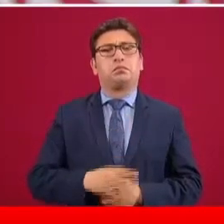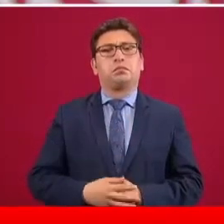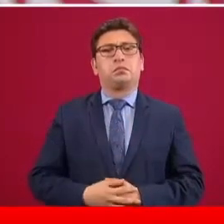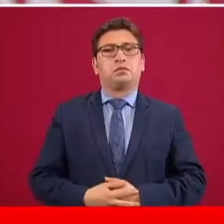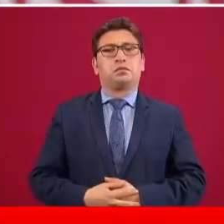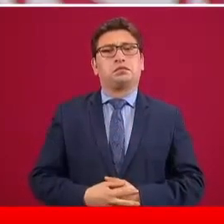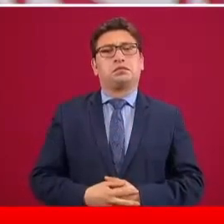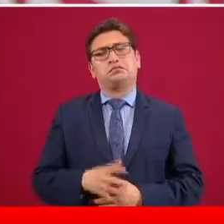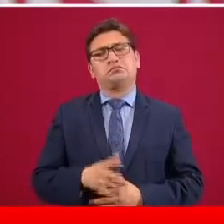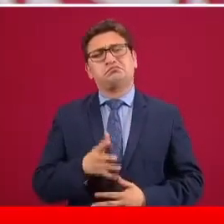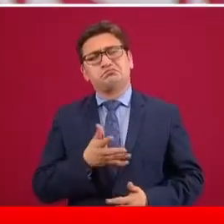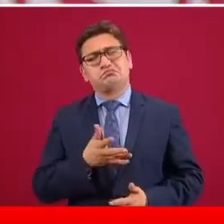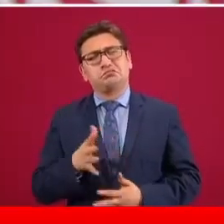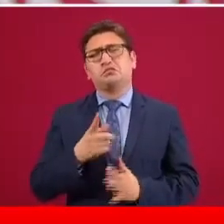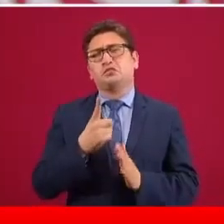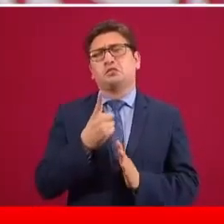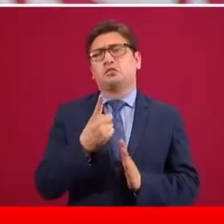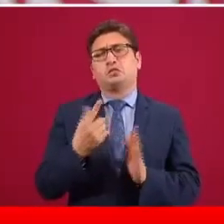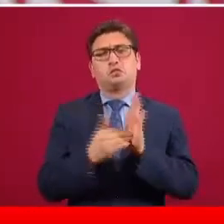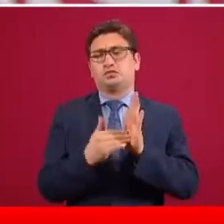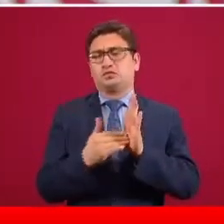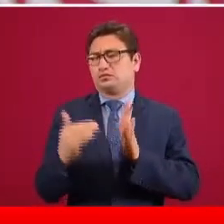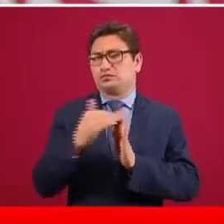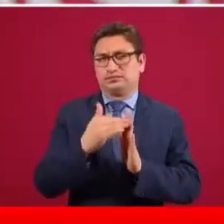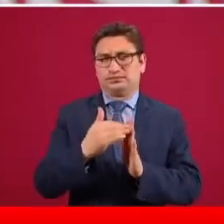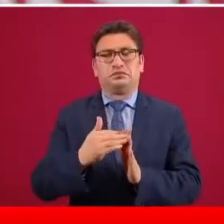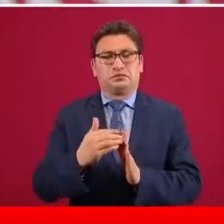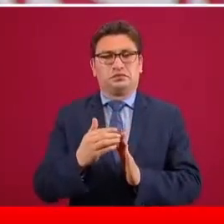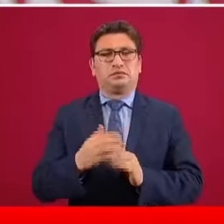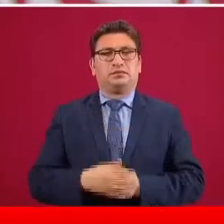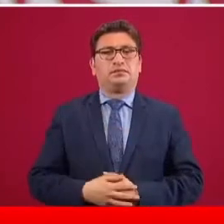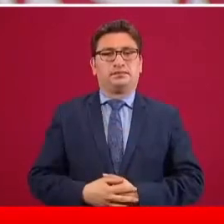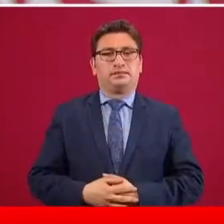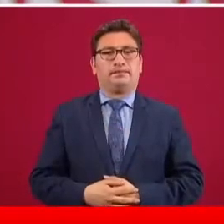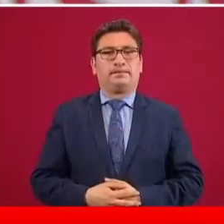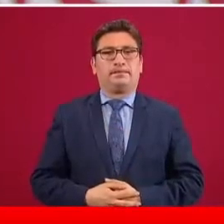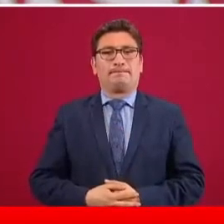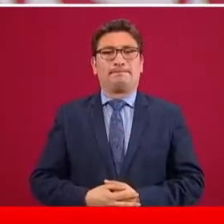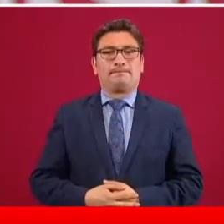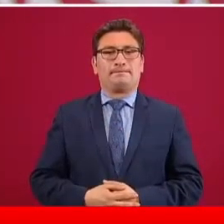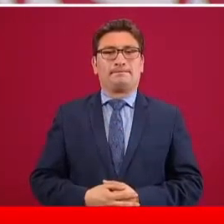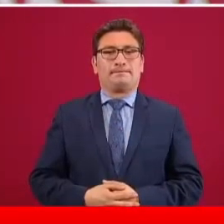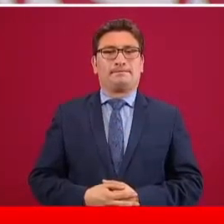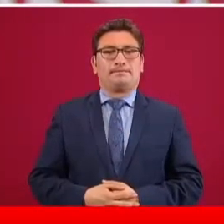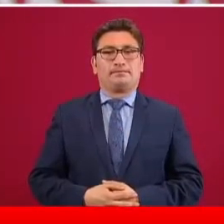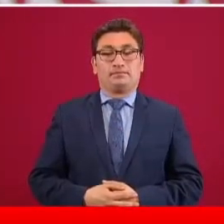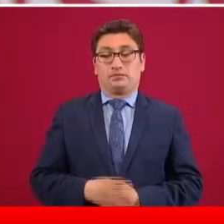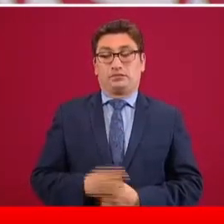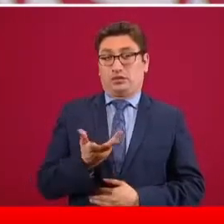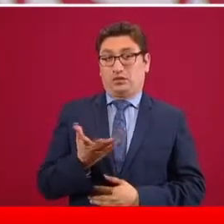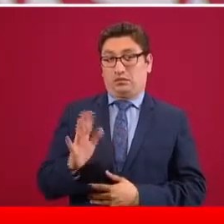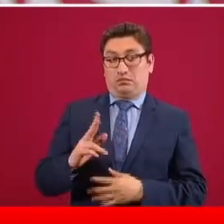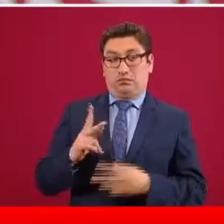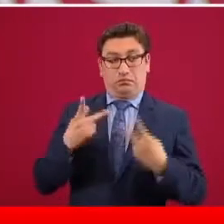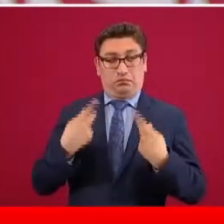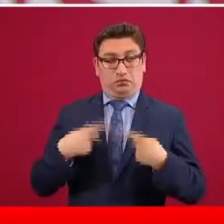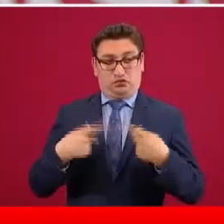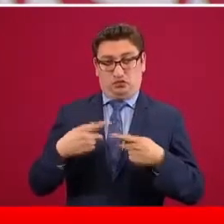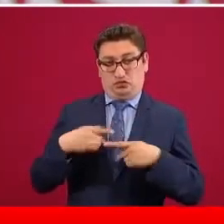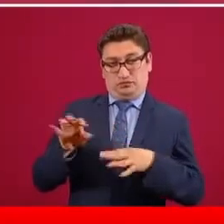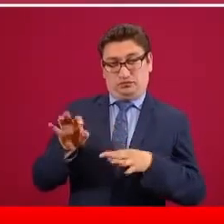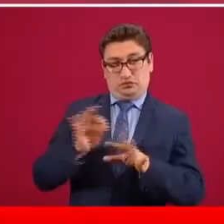mínimo un millón d personas seleccionadas